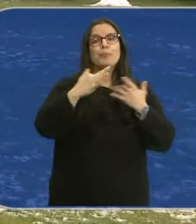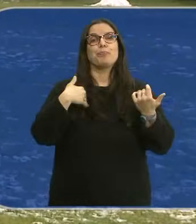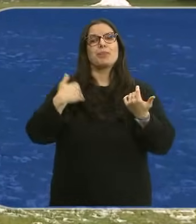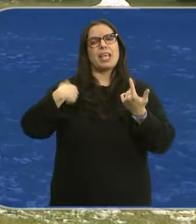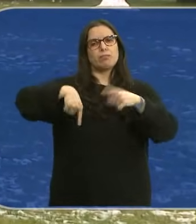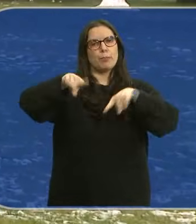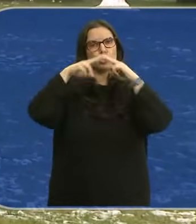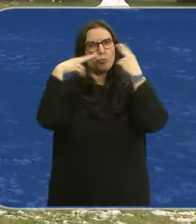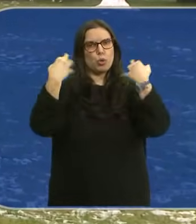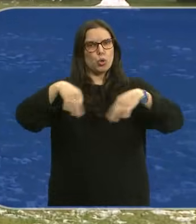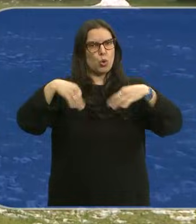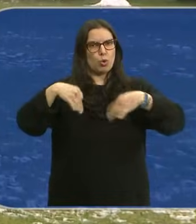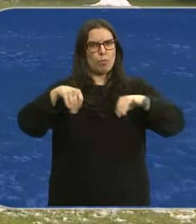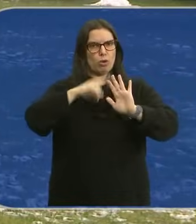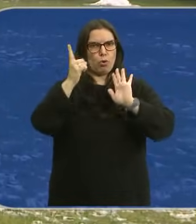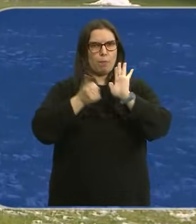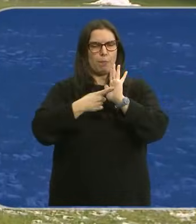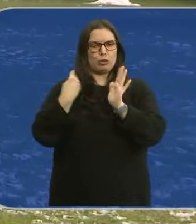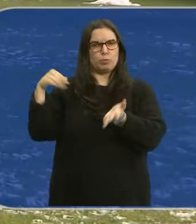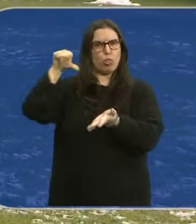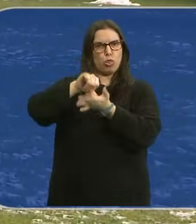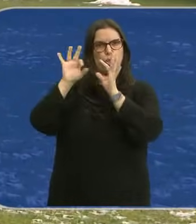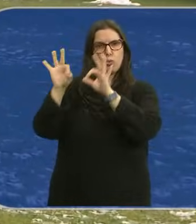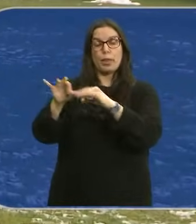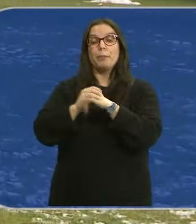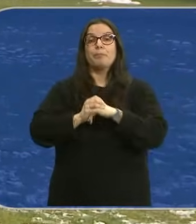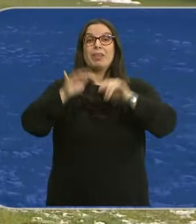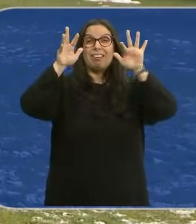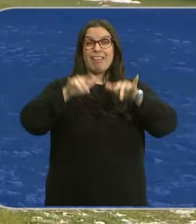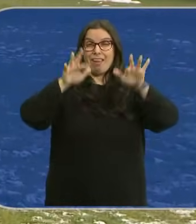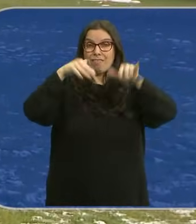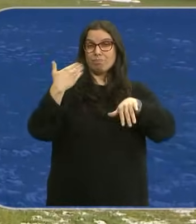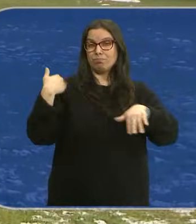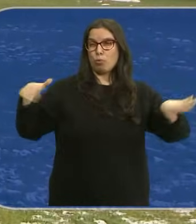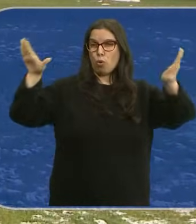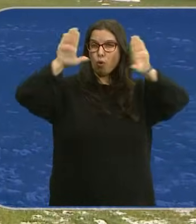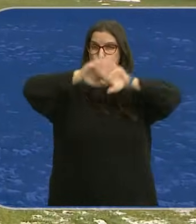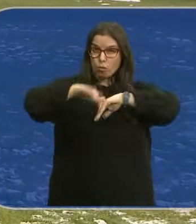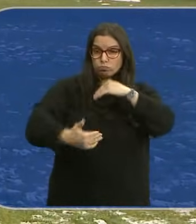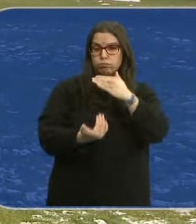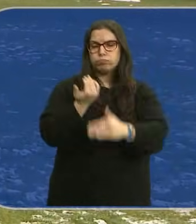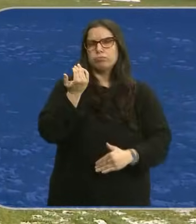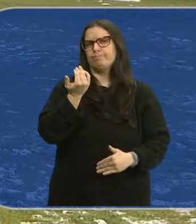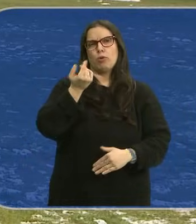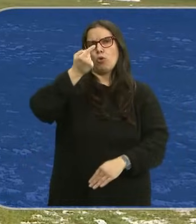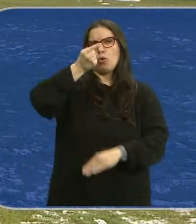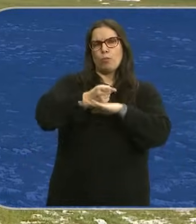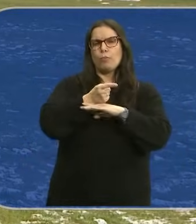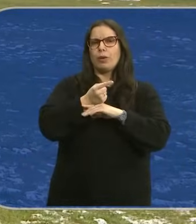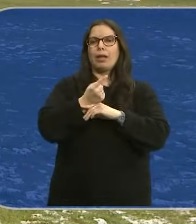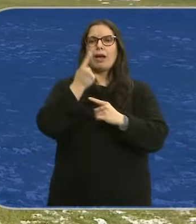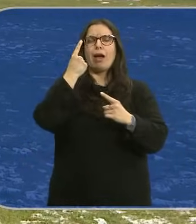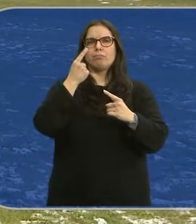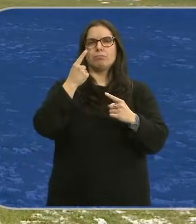restablecido y ya se circula con total normalidad por el núcleo urbano. Las nevadas de esta madrugada han obligado a restablecer muchas